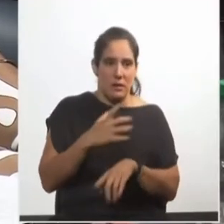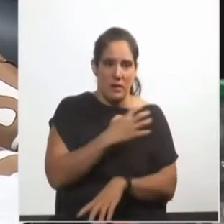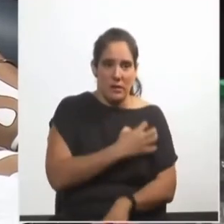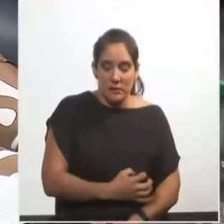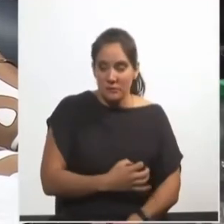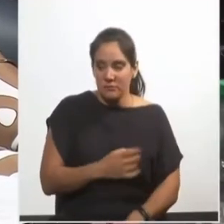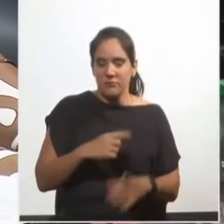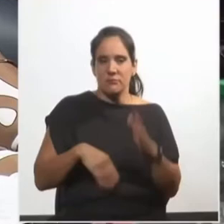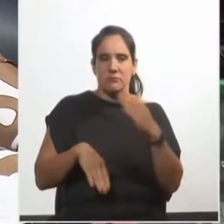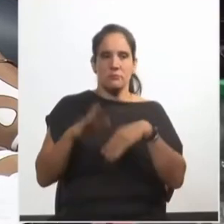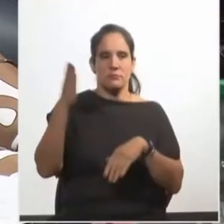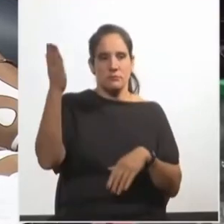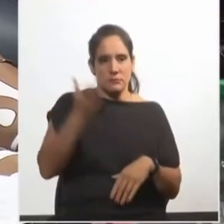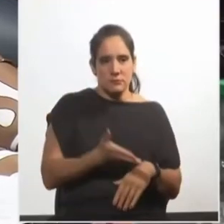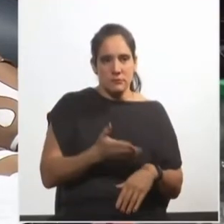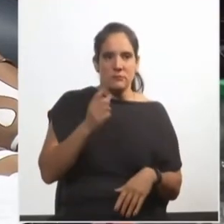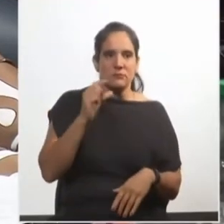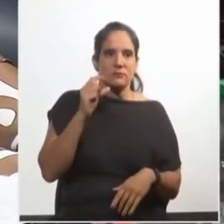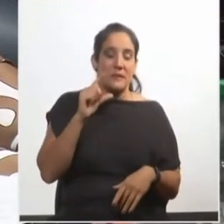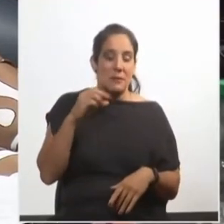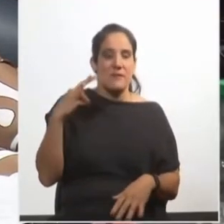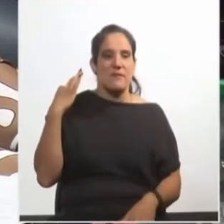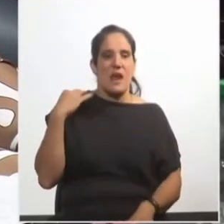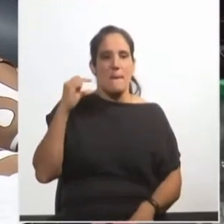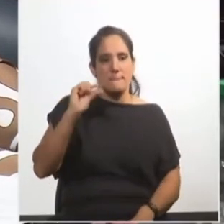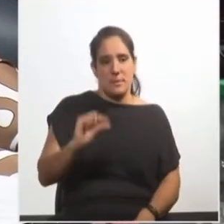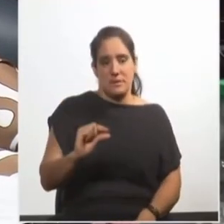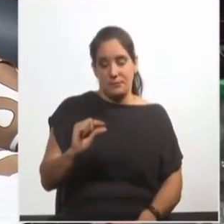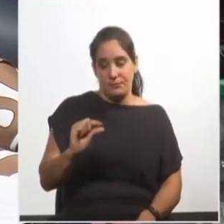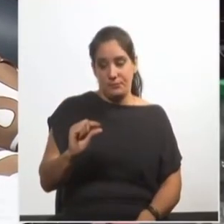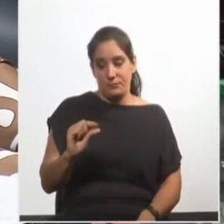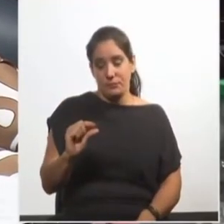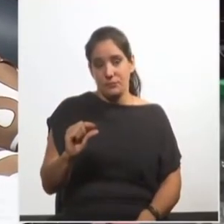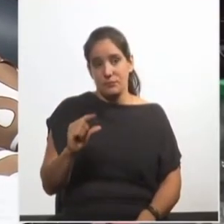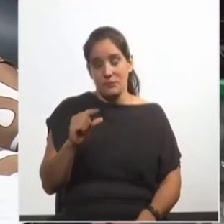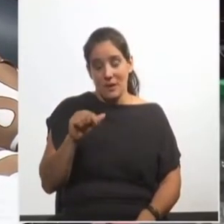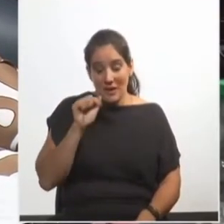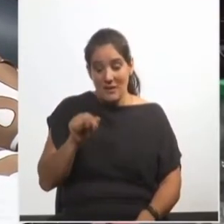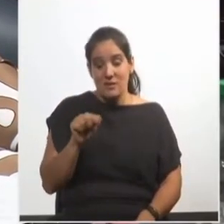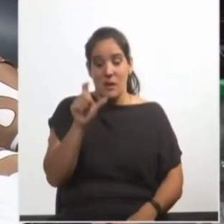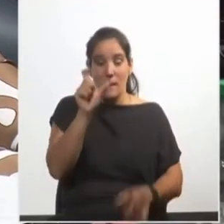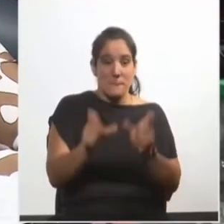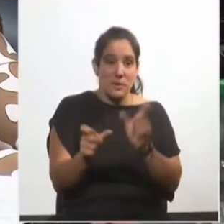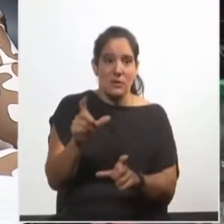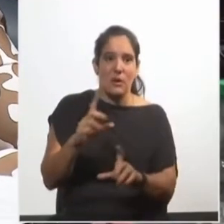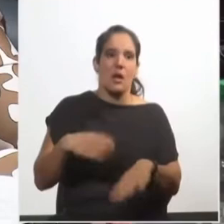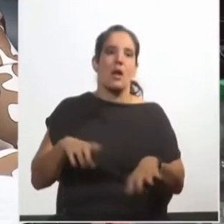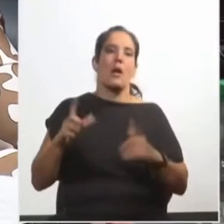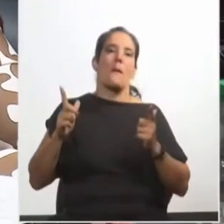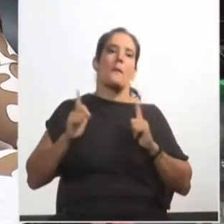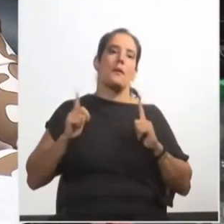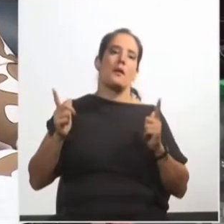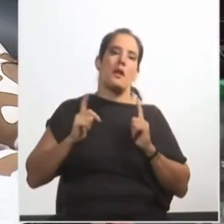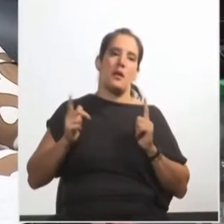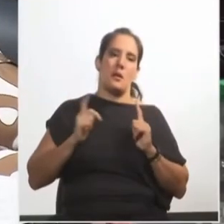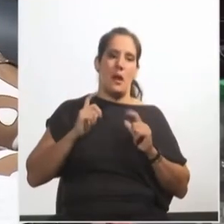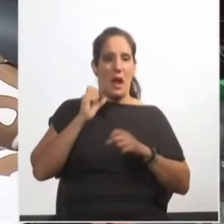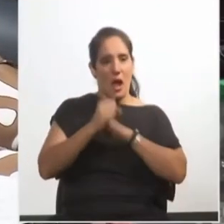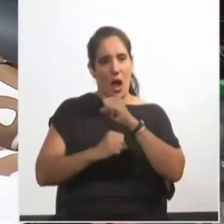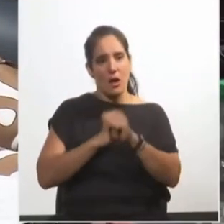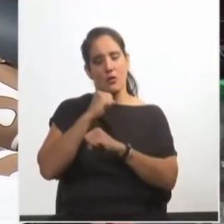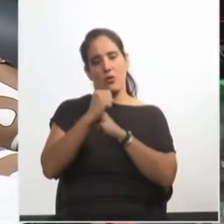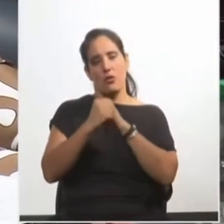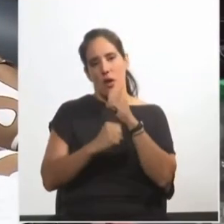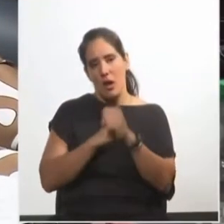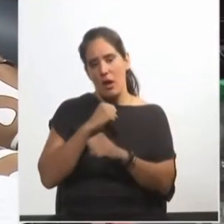en promedio vivirán menos años en la vejez, son quienes van a tener que esperar más años para